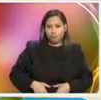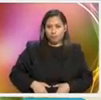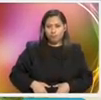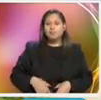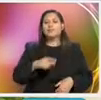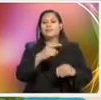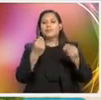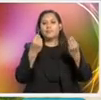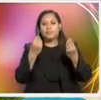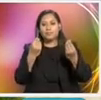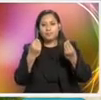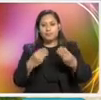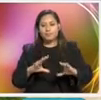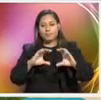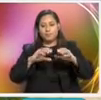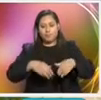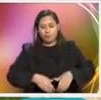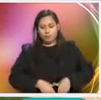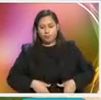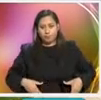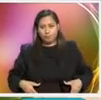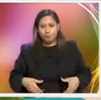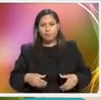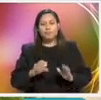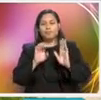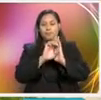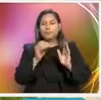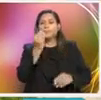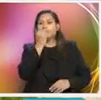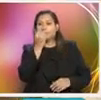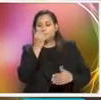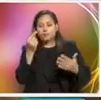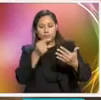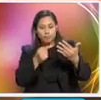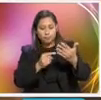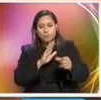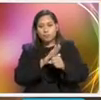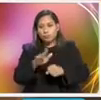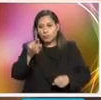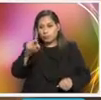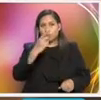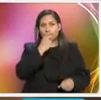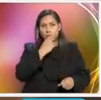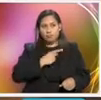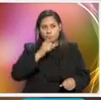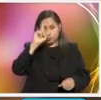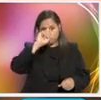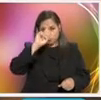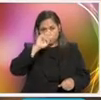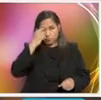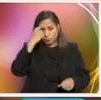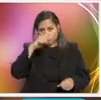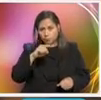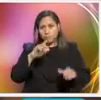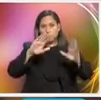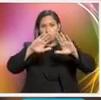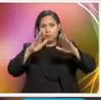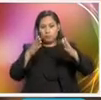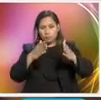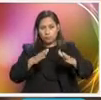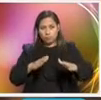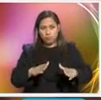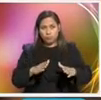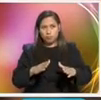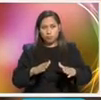más bien la forma bonita curveada, ¿no? ¿Cómo qué tipo de alimentos tú nos recomiendas para tener estas curvas, ¿no? Los que